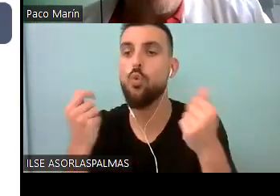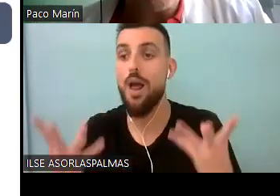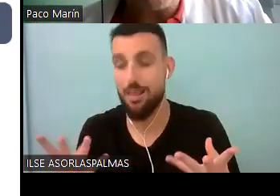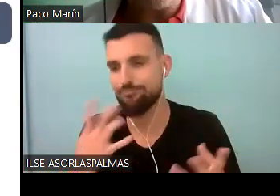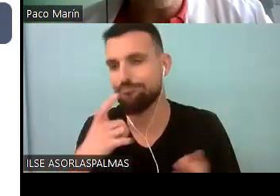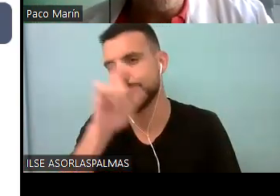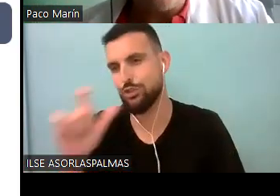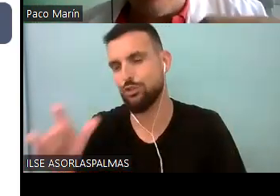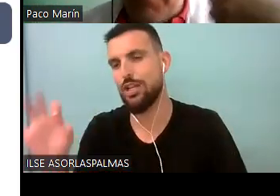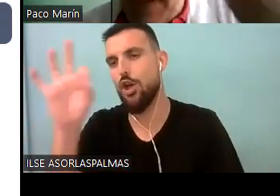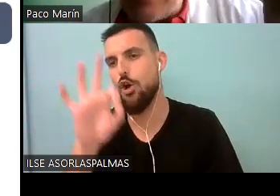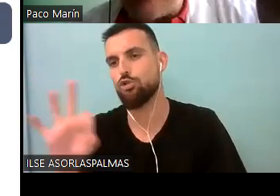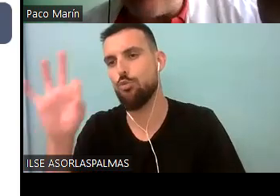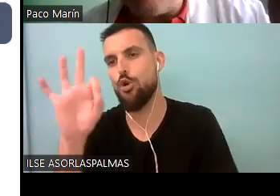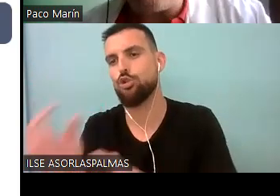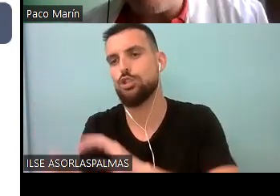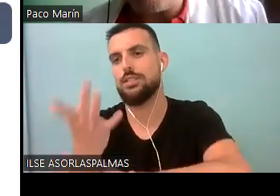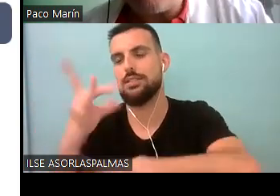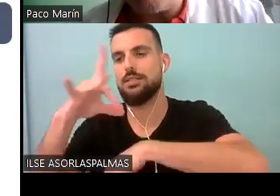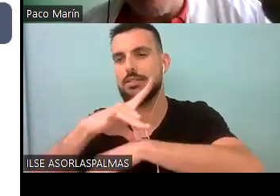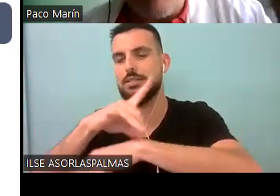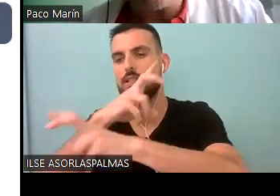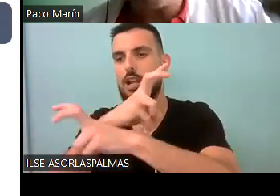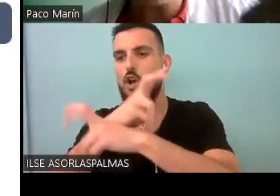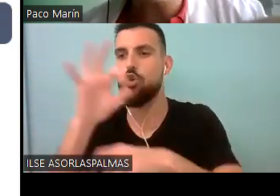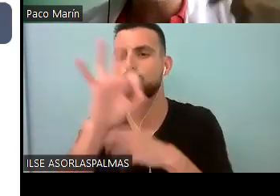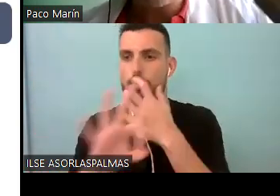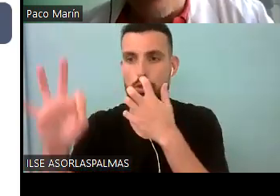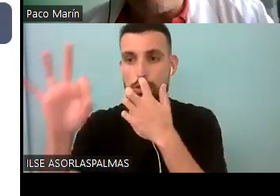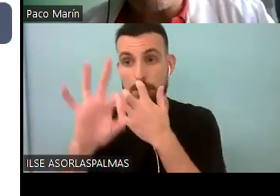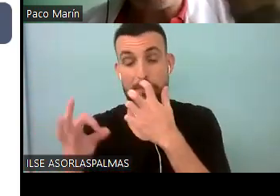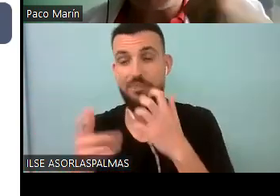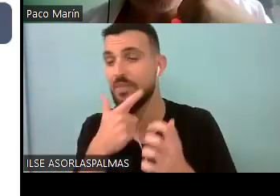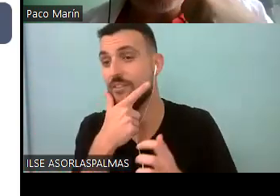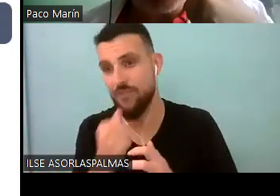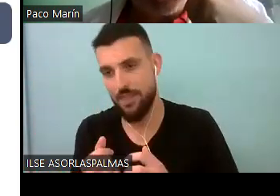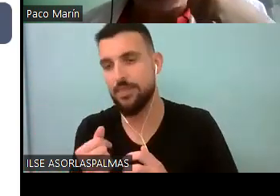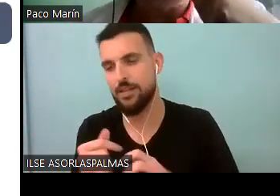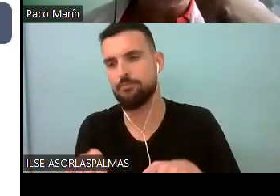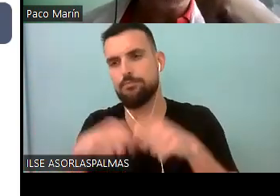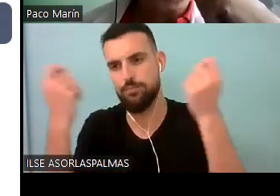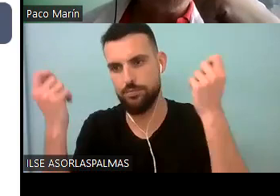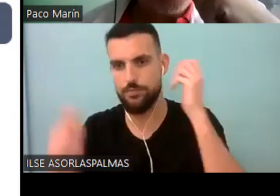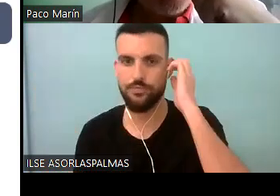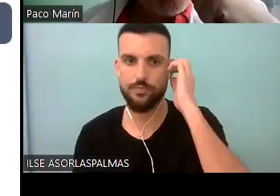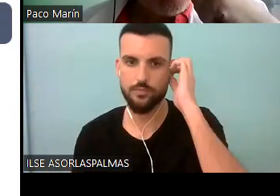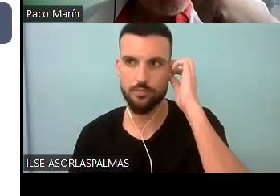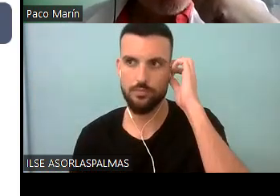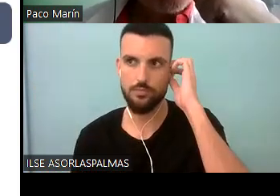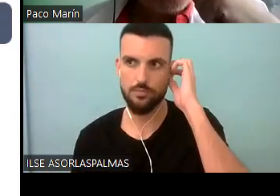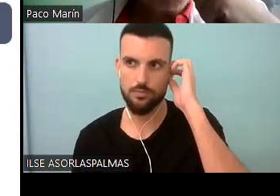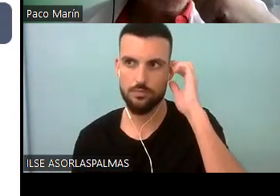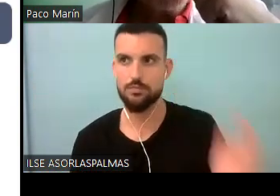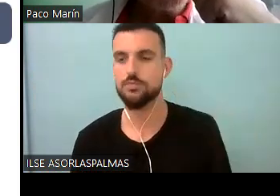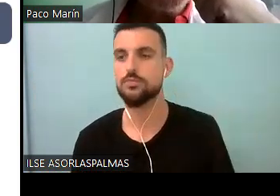serán más susceptibles, las que son es más probable que acaben padeciendo la fractura.